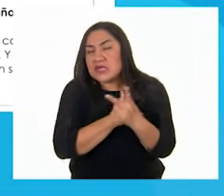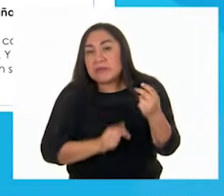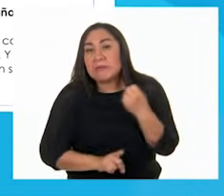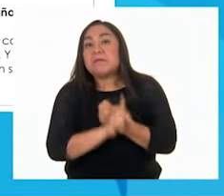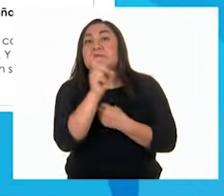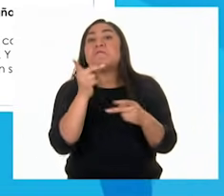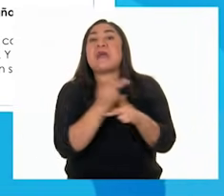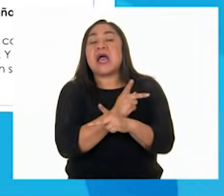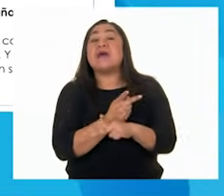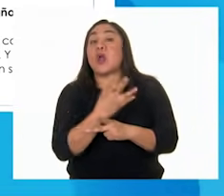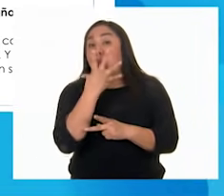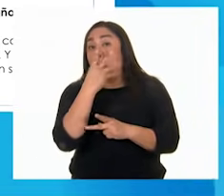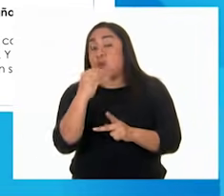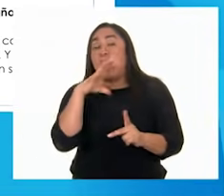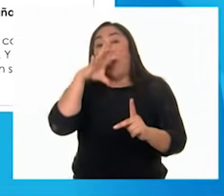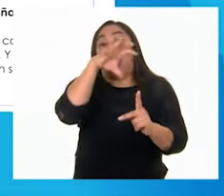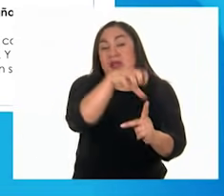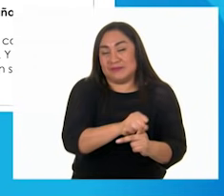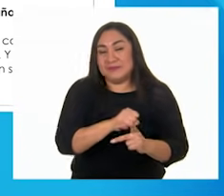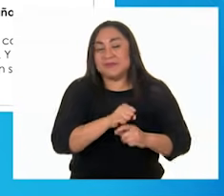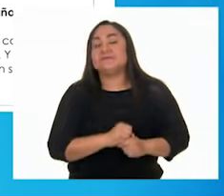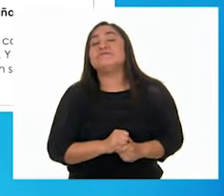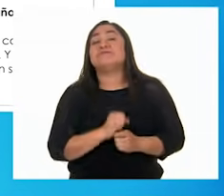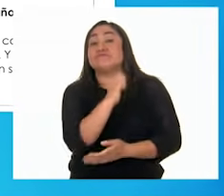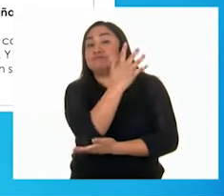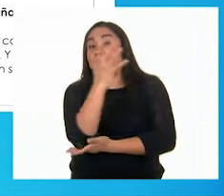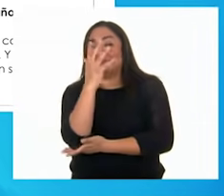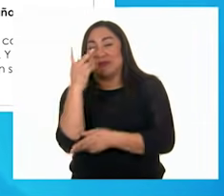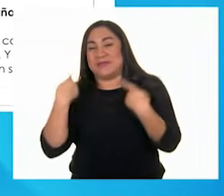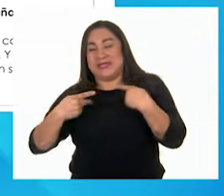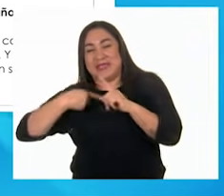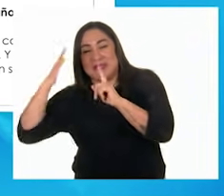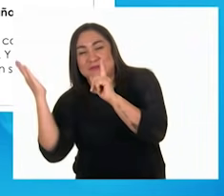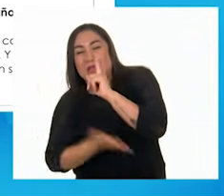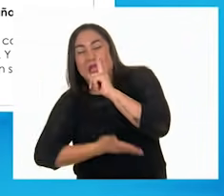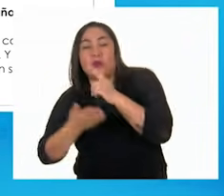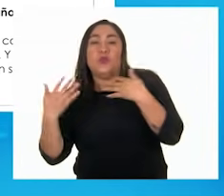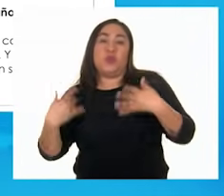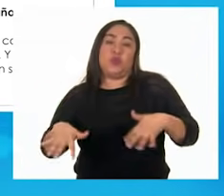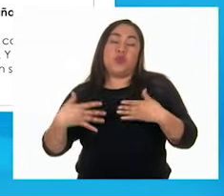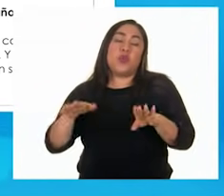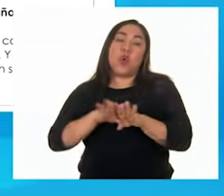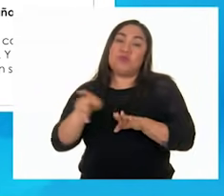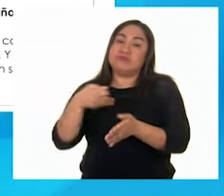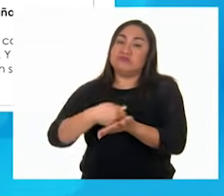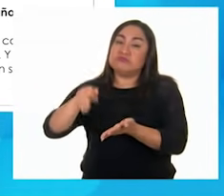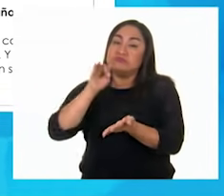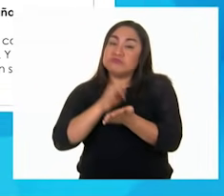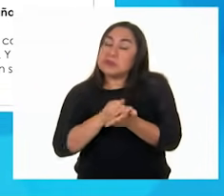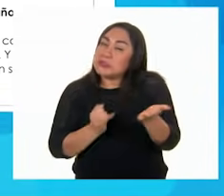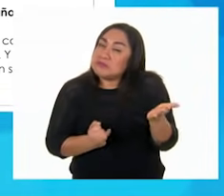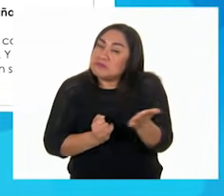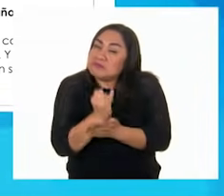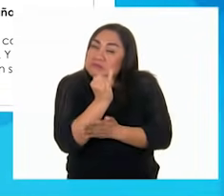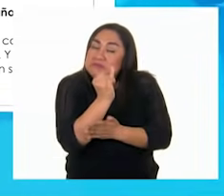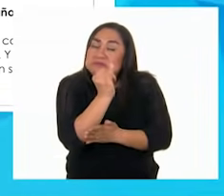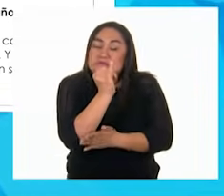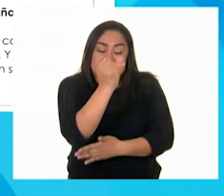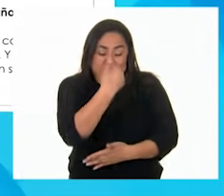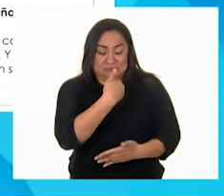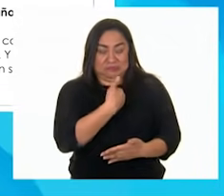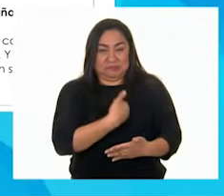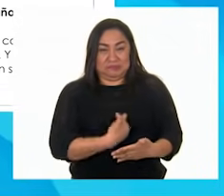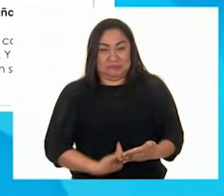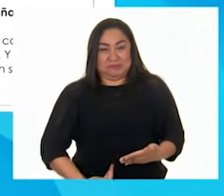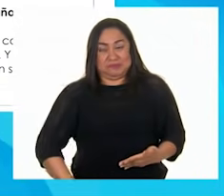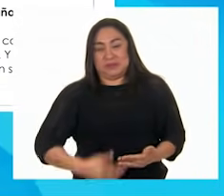las devora. ¡Uy! El leñador es un héroe porque las rescata vivas al abrirle la panza